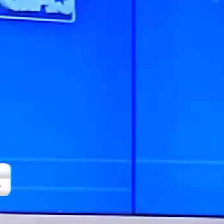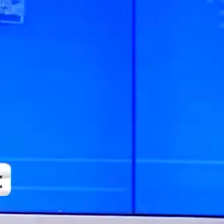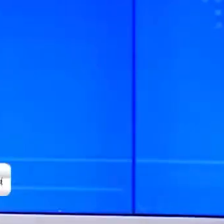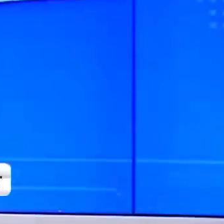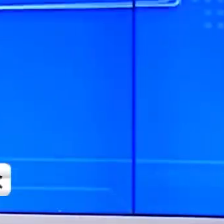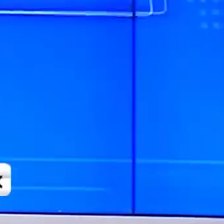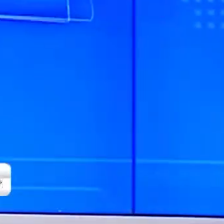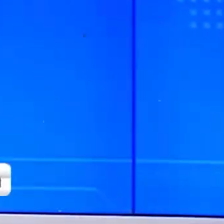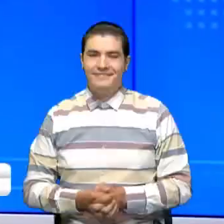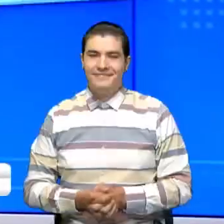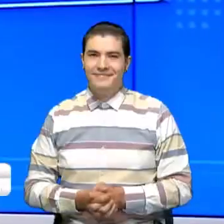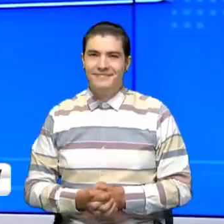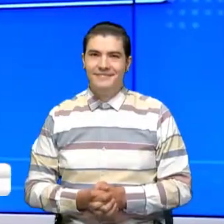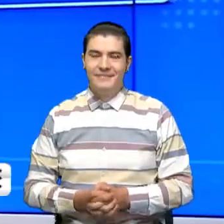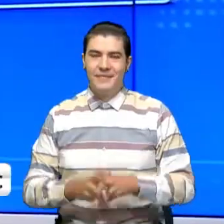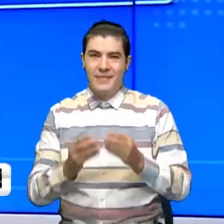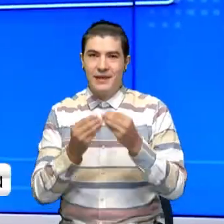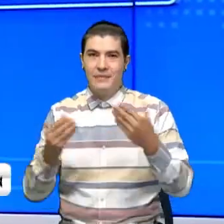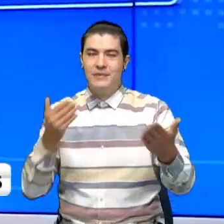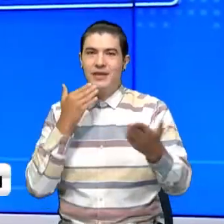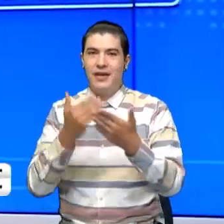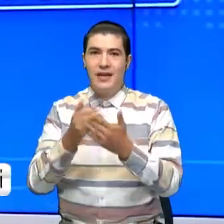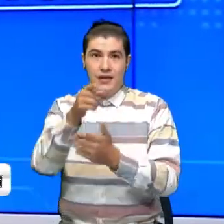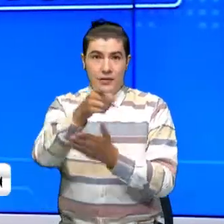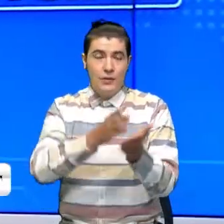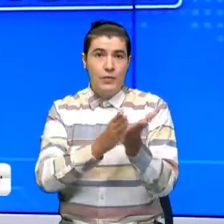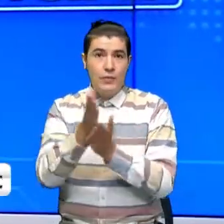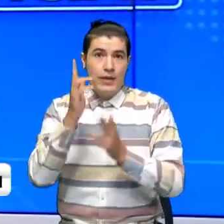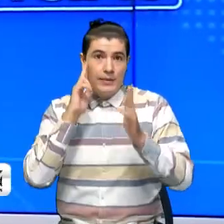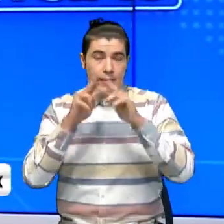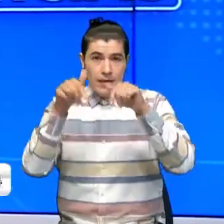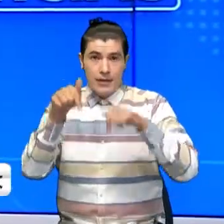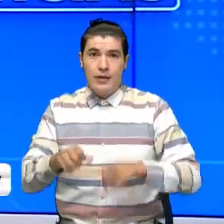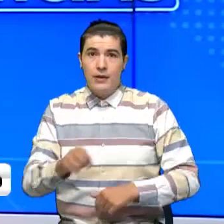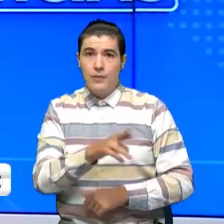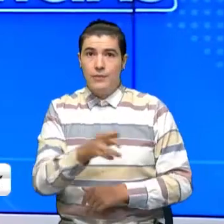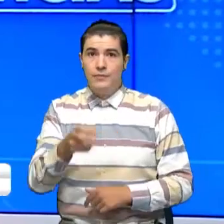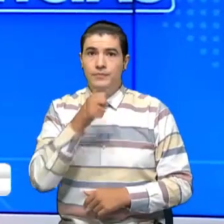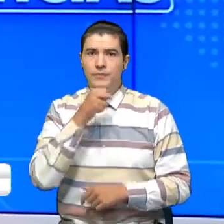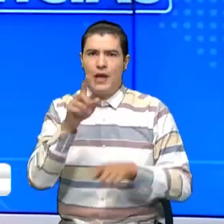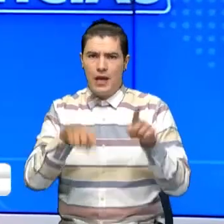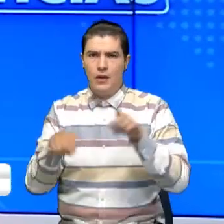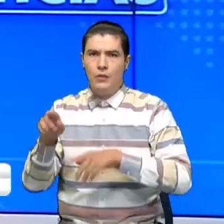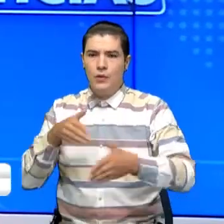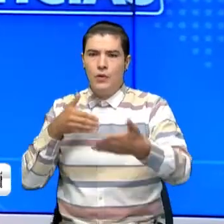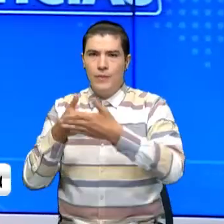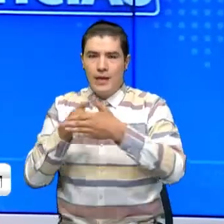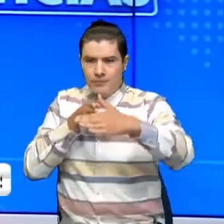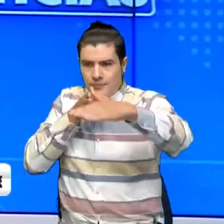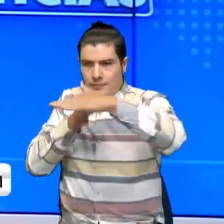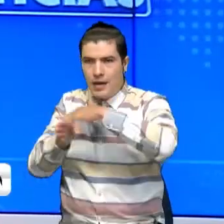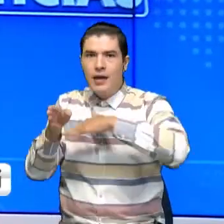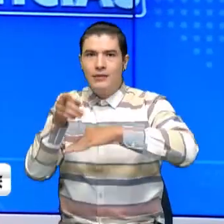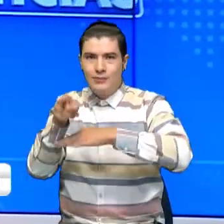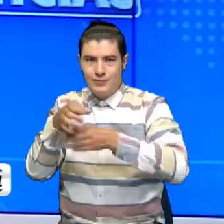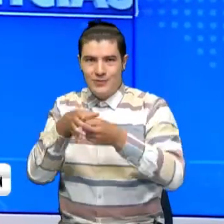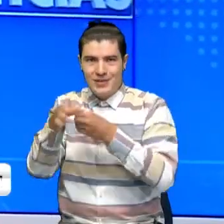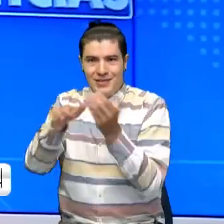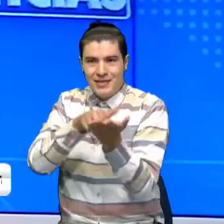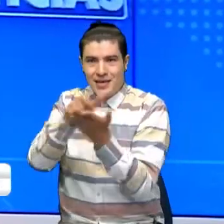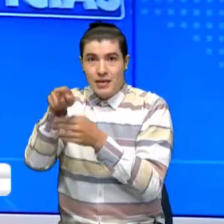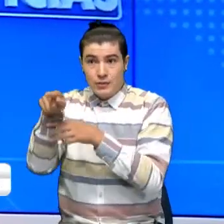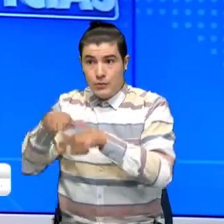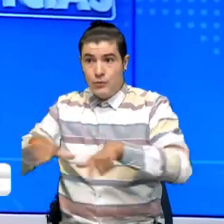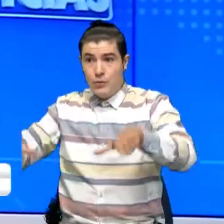Gracias por continuar en sintonía. Seguimos con más información. Algunos cierres viales se estarán registrando hacia el municipio de Girón y en el sector donde se adelanta